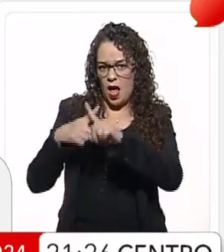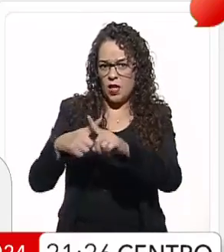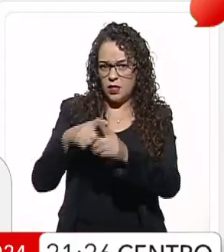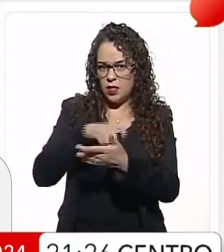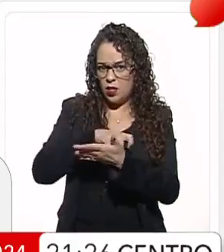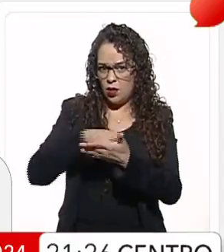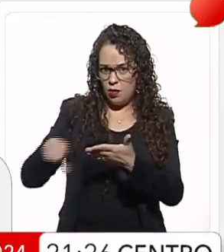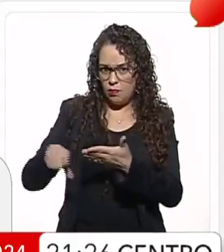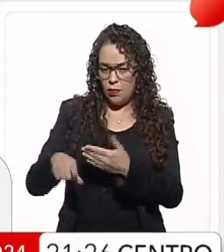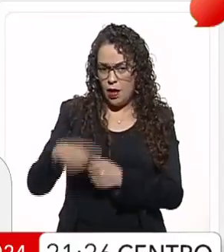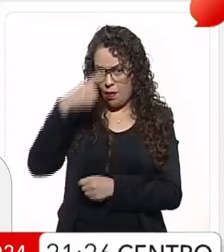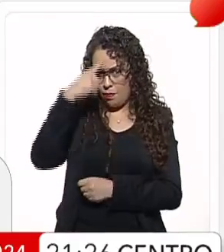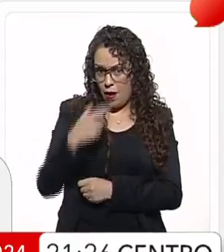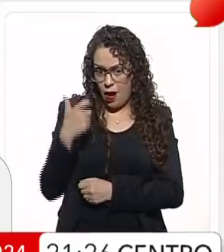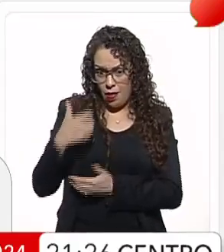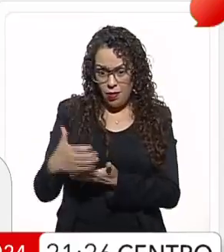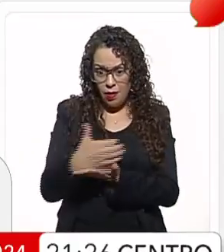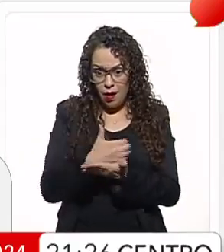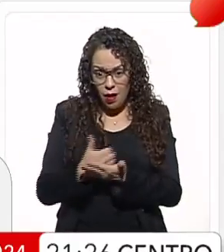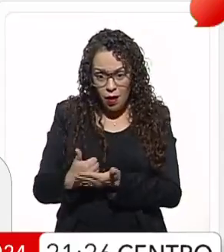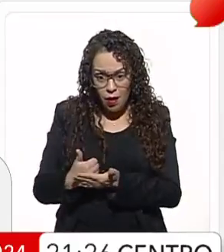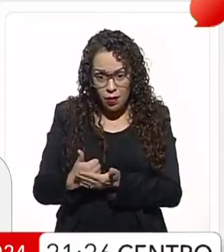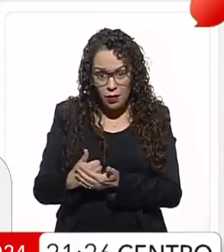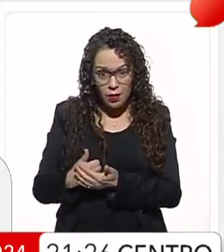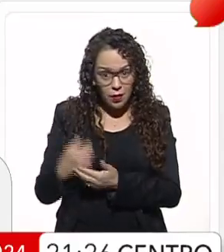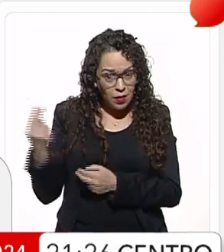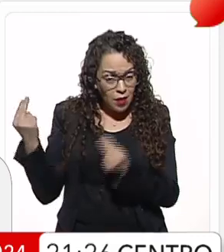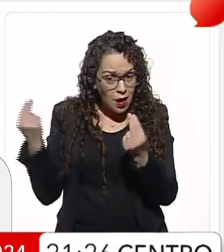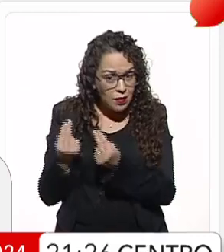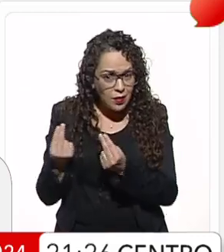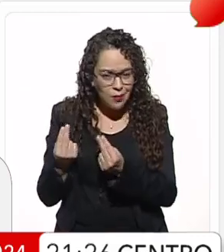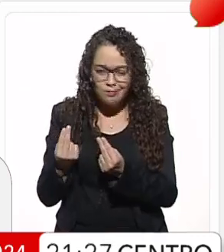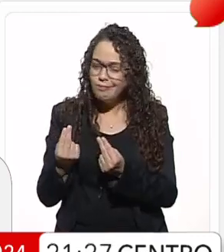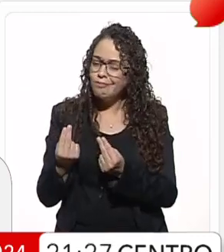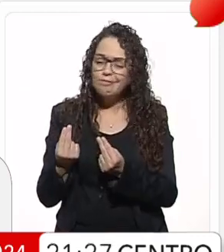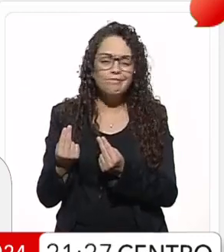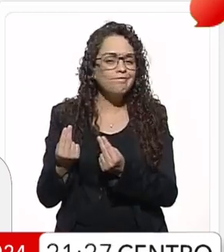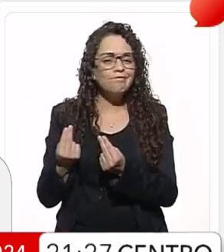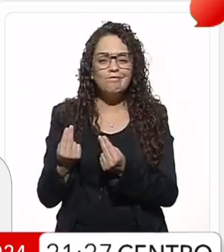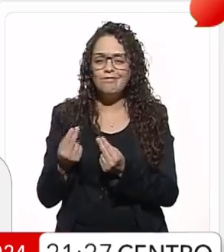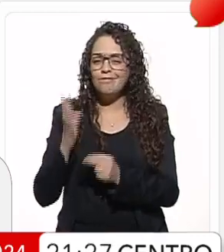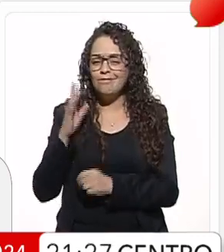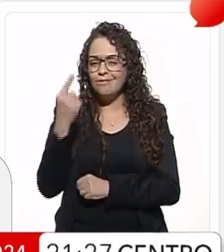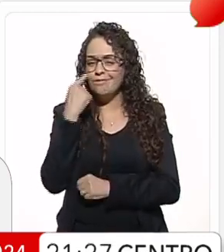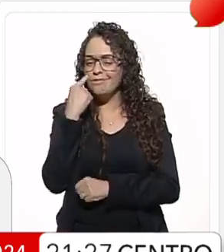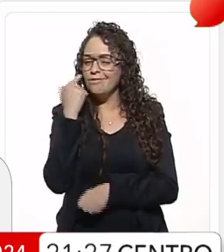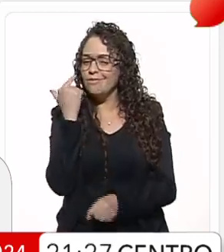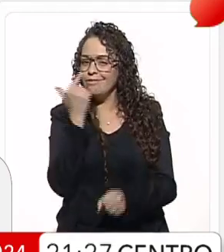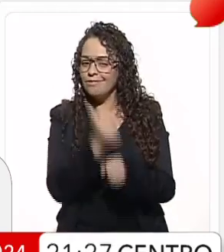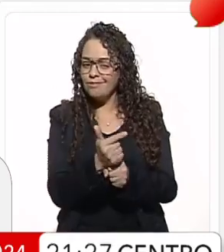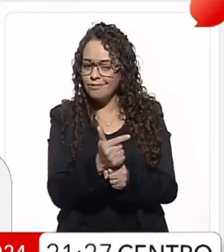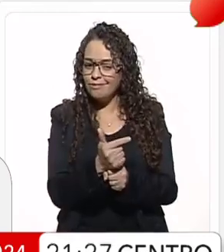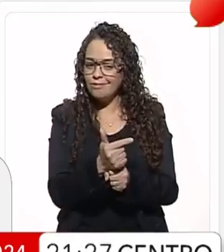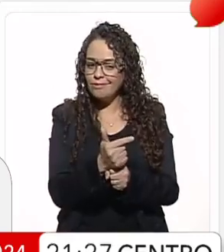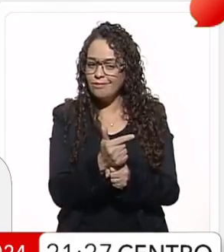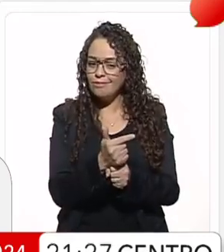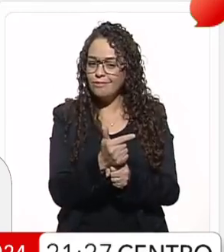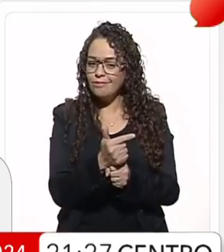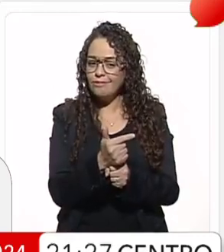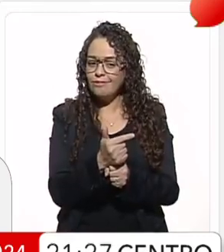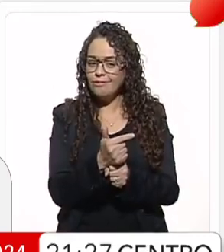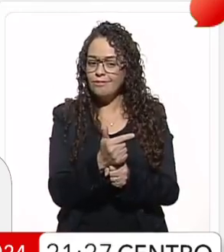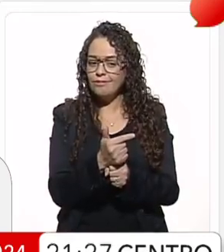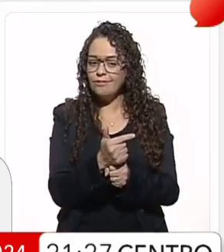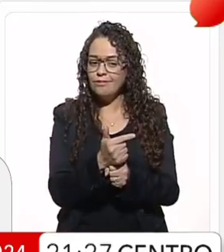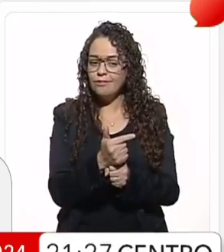cuestión económica, sino es una cuestión que precisamente hoy, bueno, también es una noticia que ha coincidido en el tiempo, se están celebrando